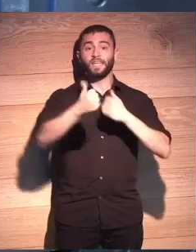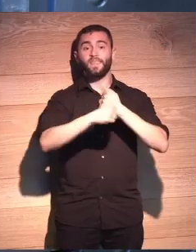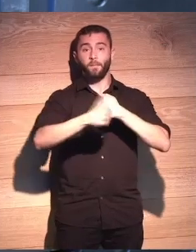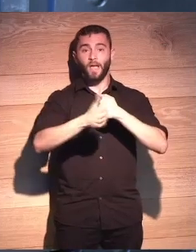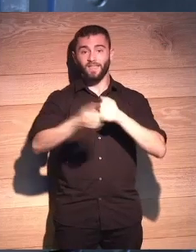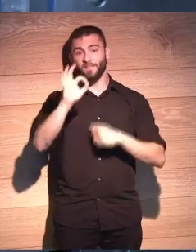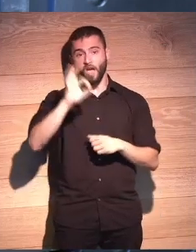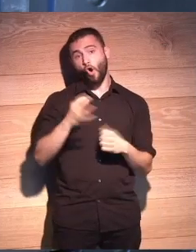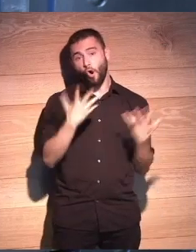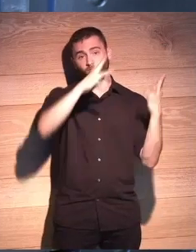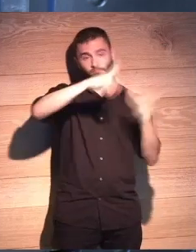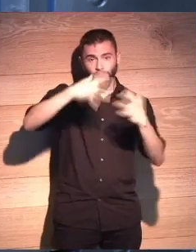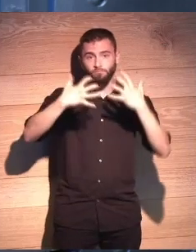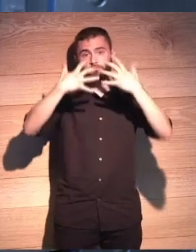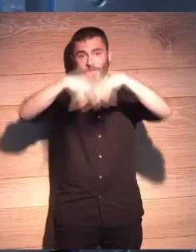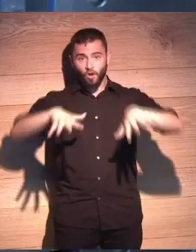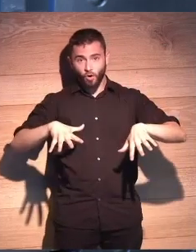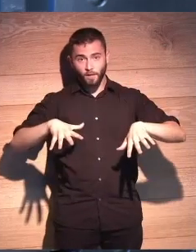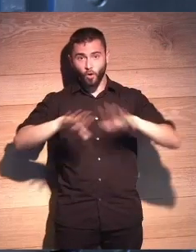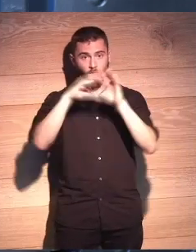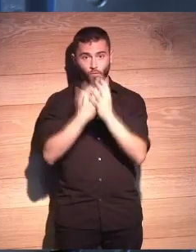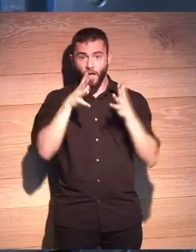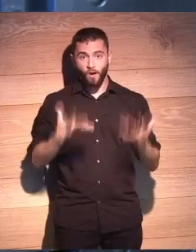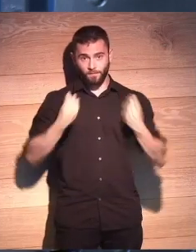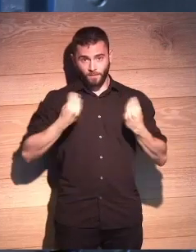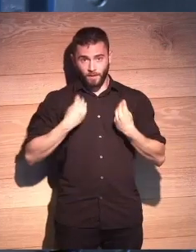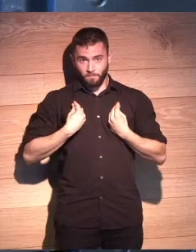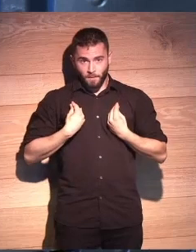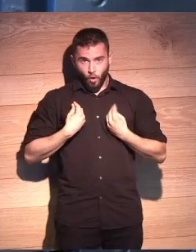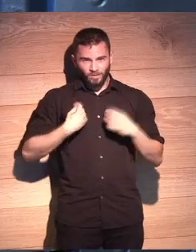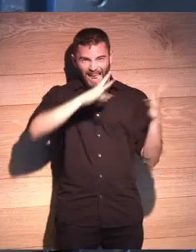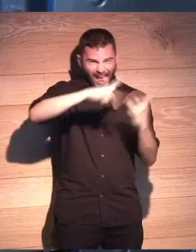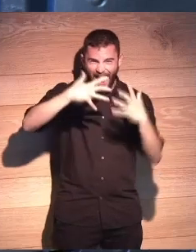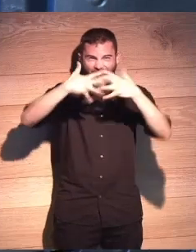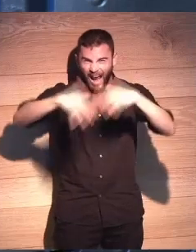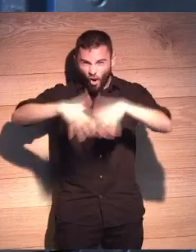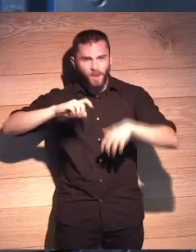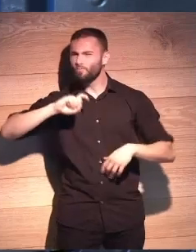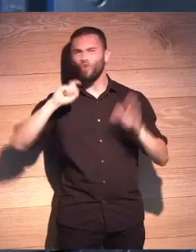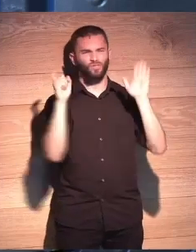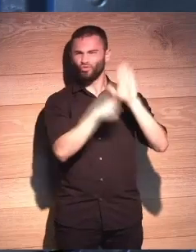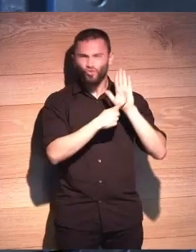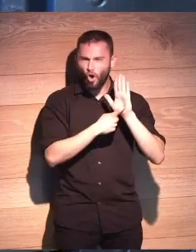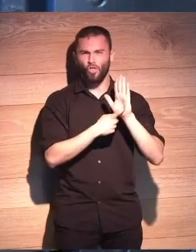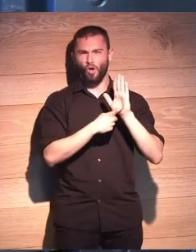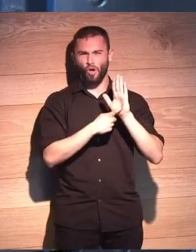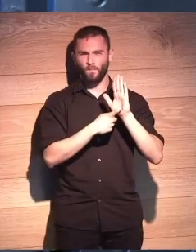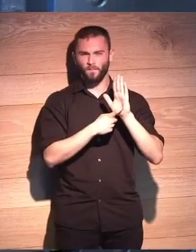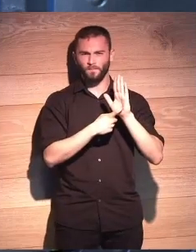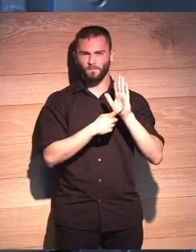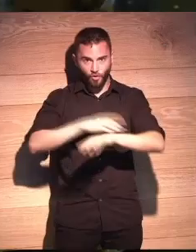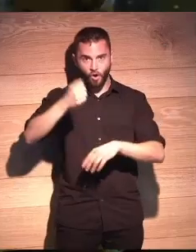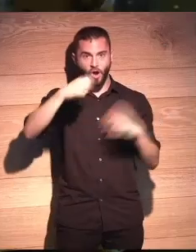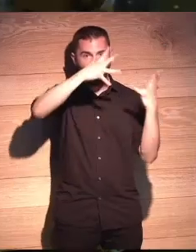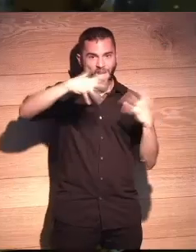el que vivimos en un mundo dominado por los algoritmos, pero todo. Los algoritmos toman decisiones